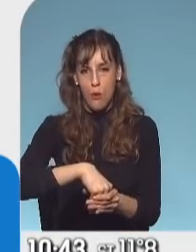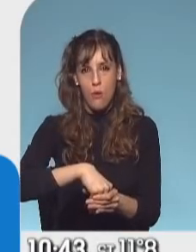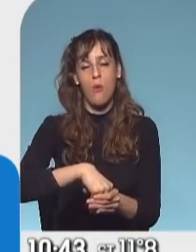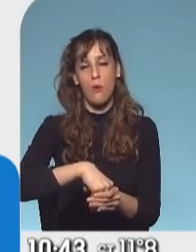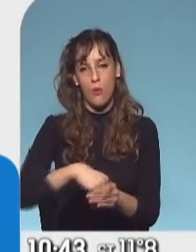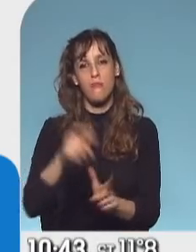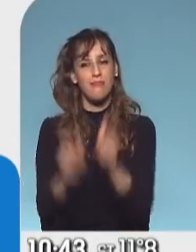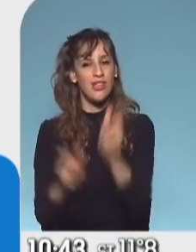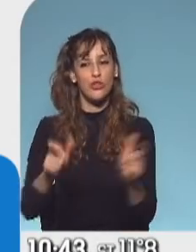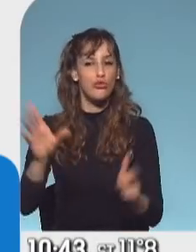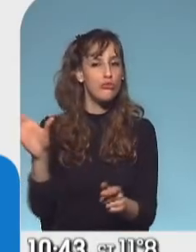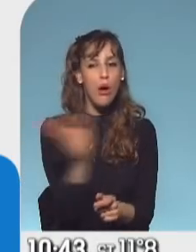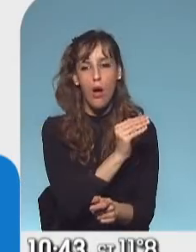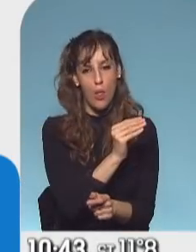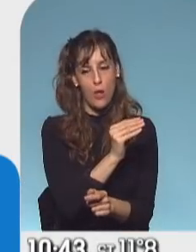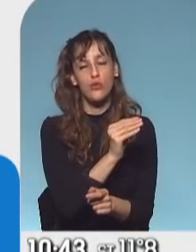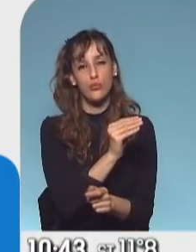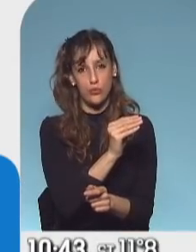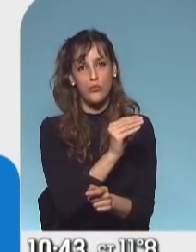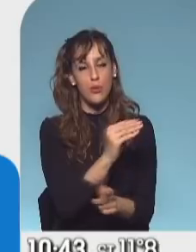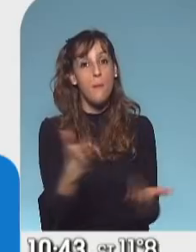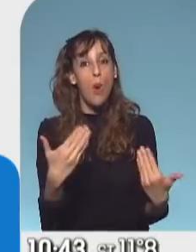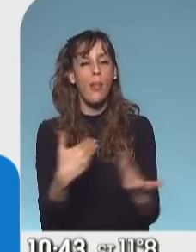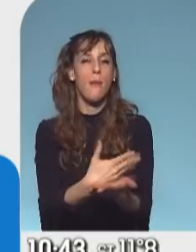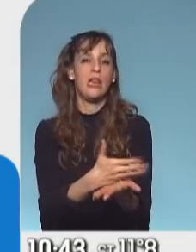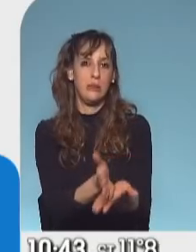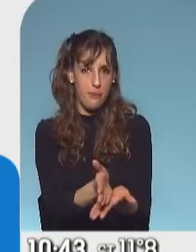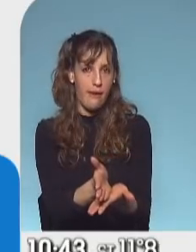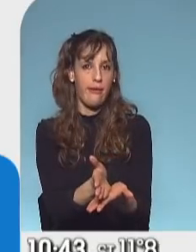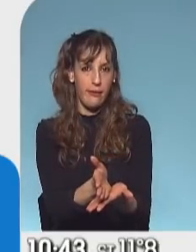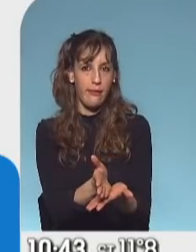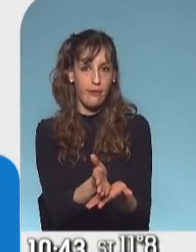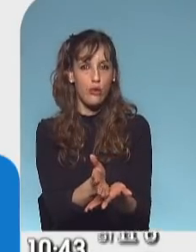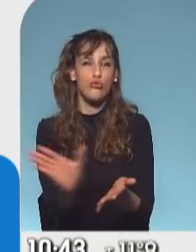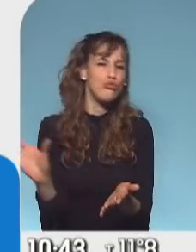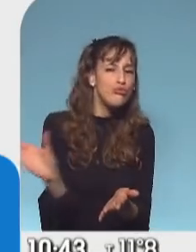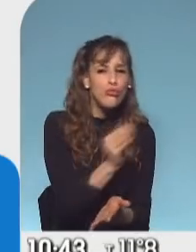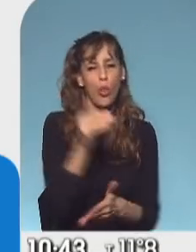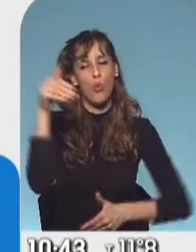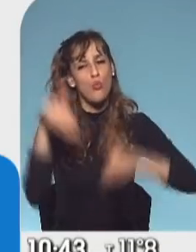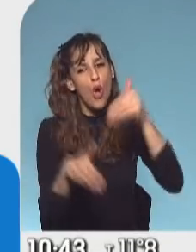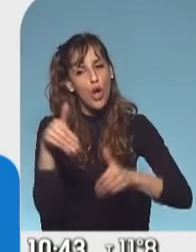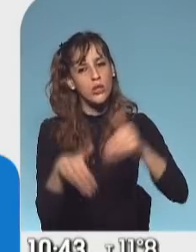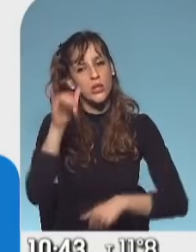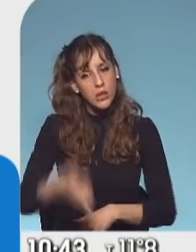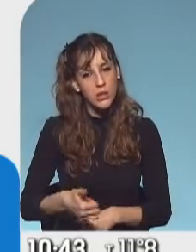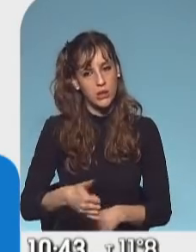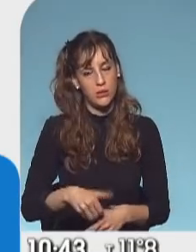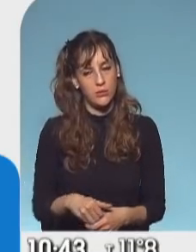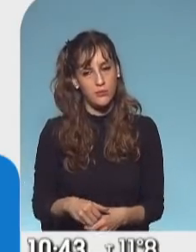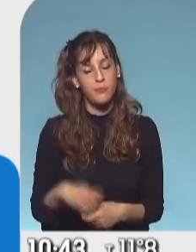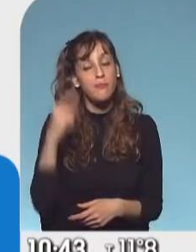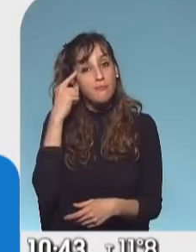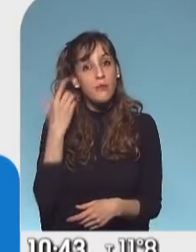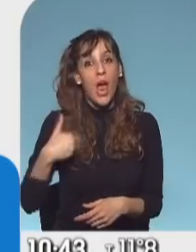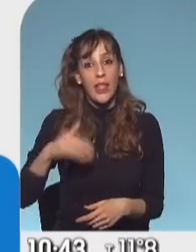todos tengamos voz, queremos un país en el que todos votemos, queremos un país que podamos construirlo